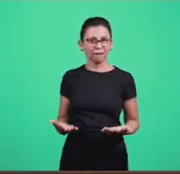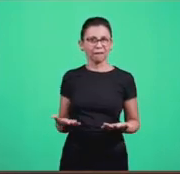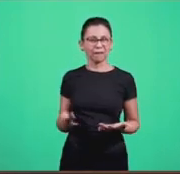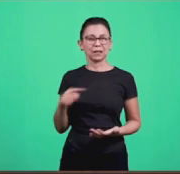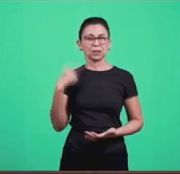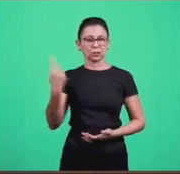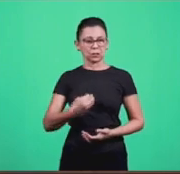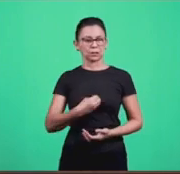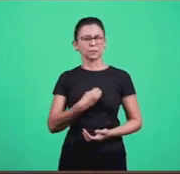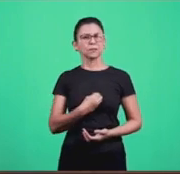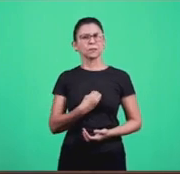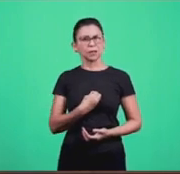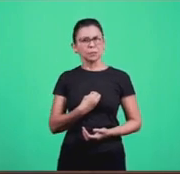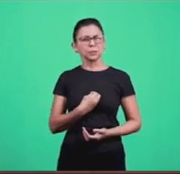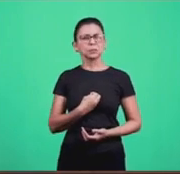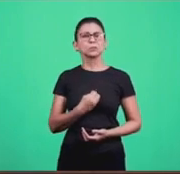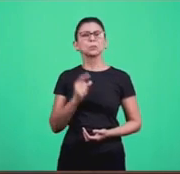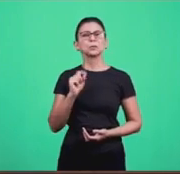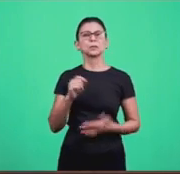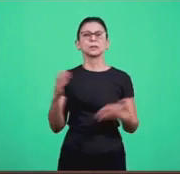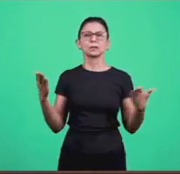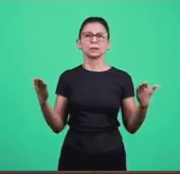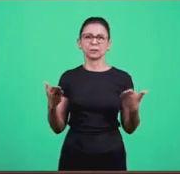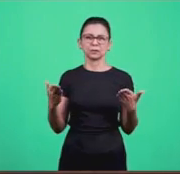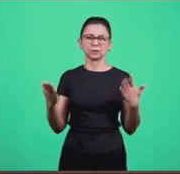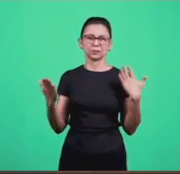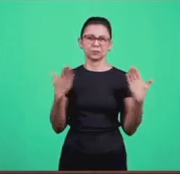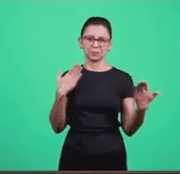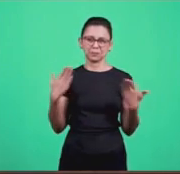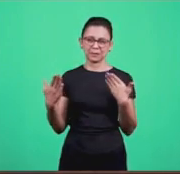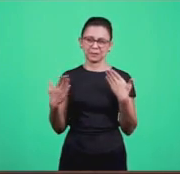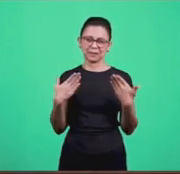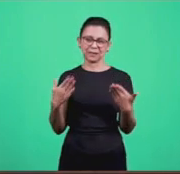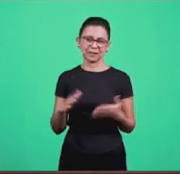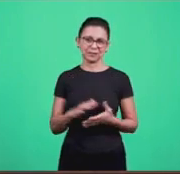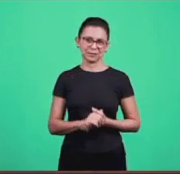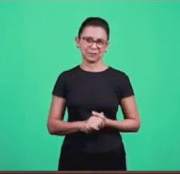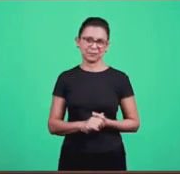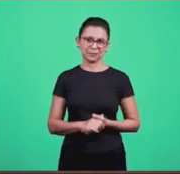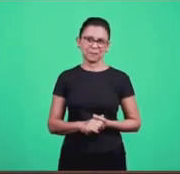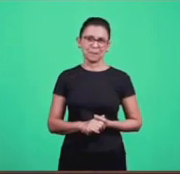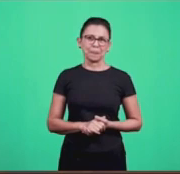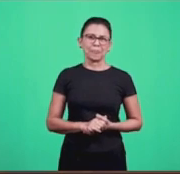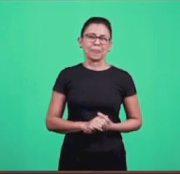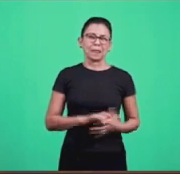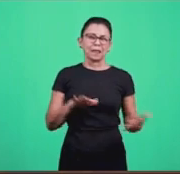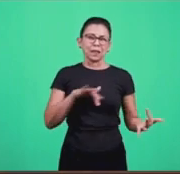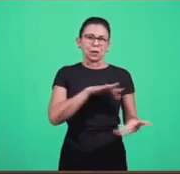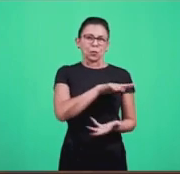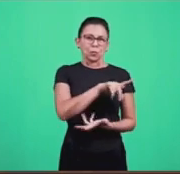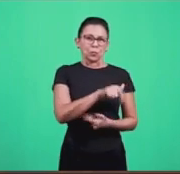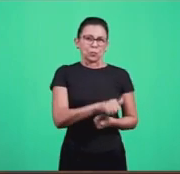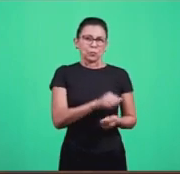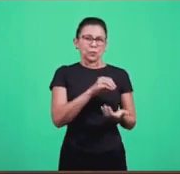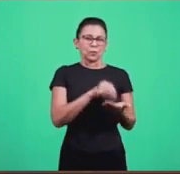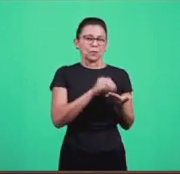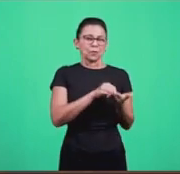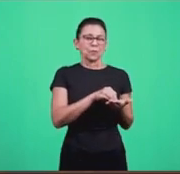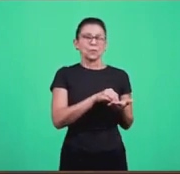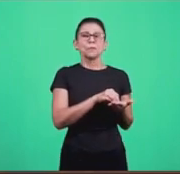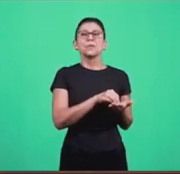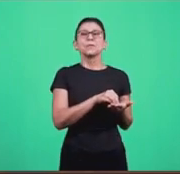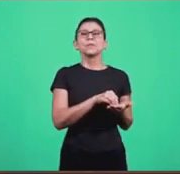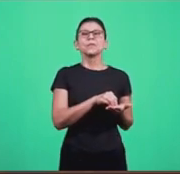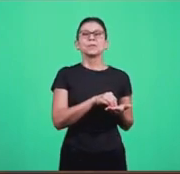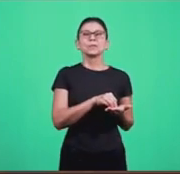de hambre y sed, de justicia, de oír la palabra del Señor. En estos momentos ha mandado Dios a